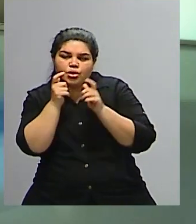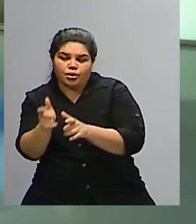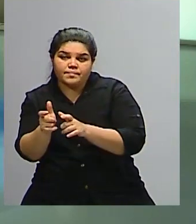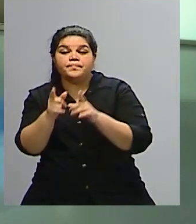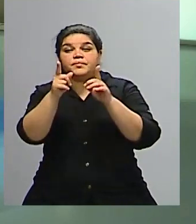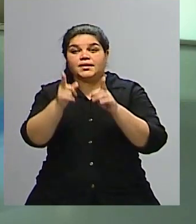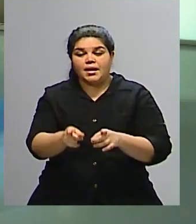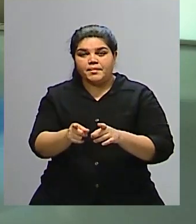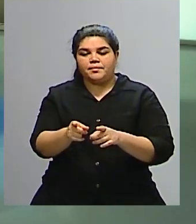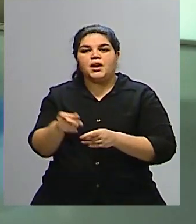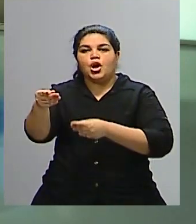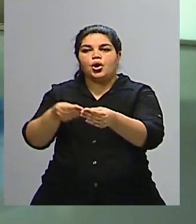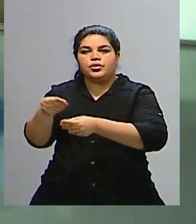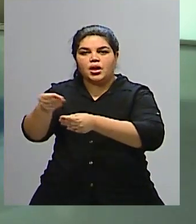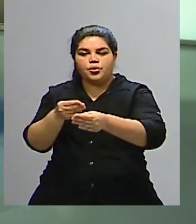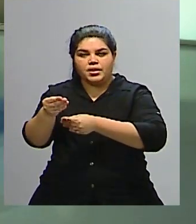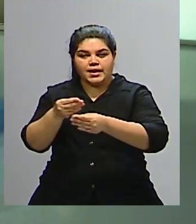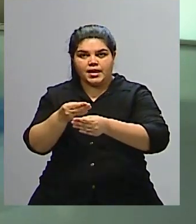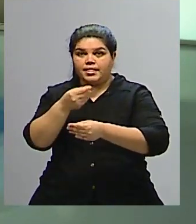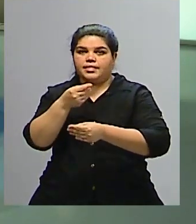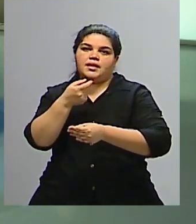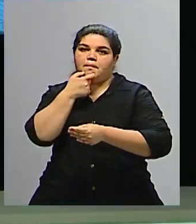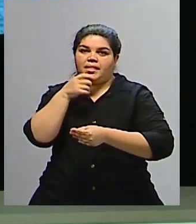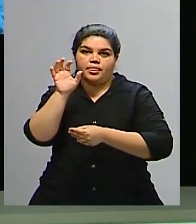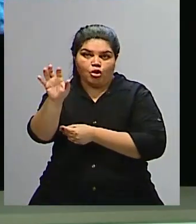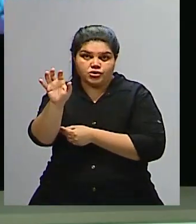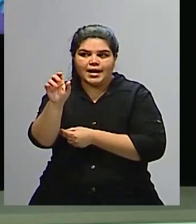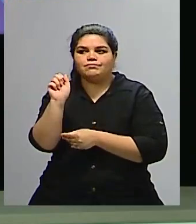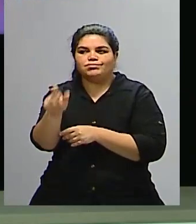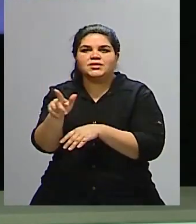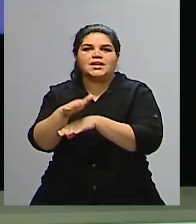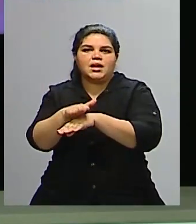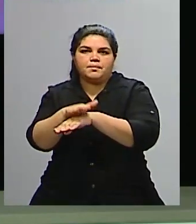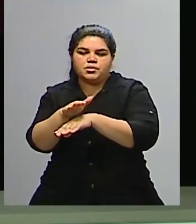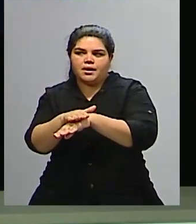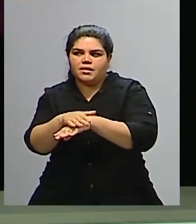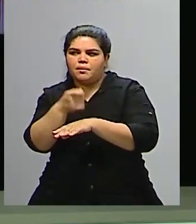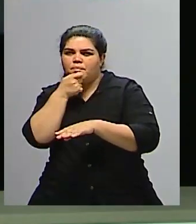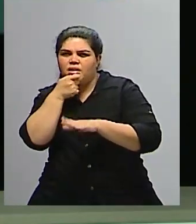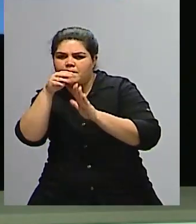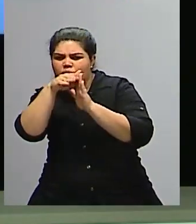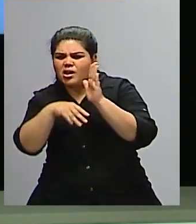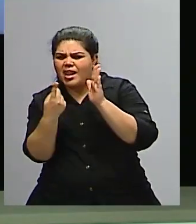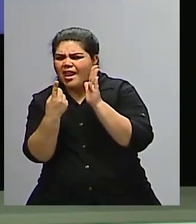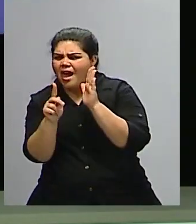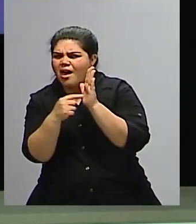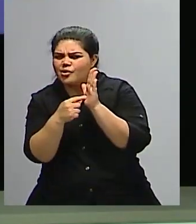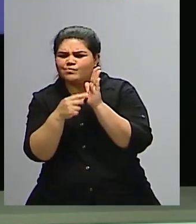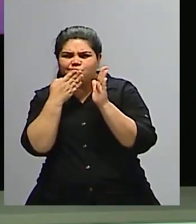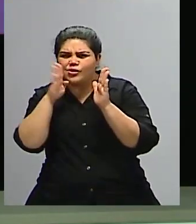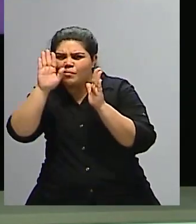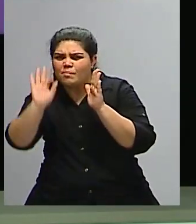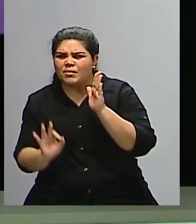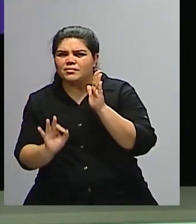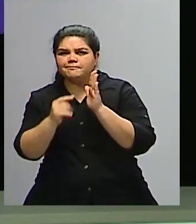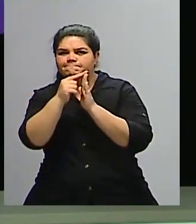la Contaduría de la provincia, que puede decir cuando algo no esté de acuerdo a la norma lo tengo que observar, y si lo observo alguien tiene que insistir que el gasto siga